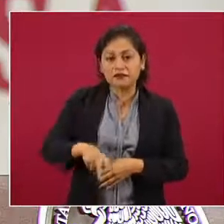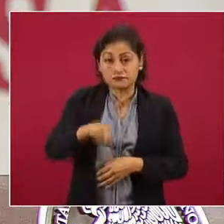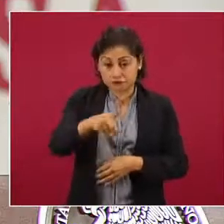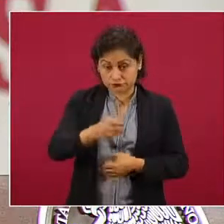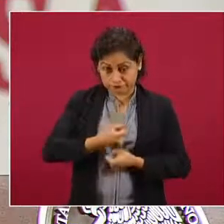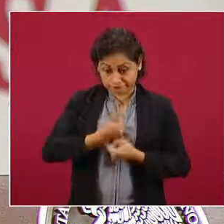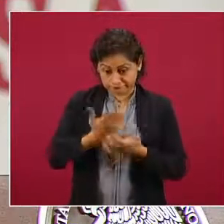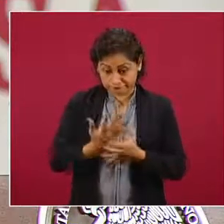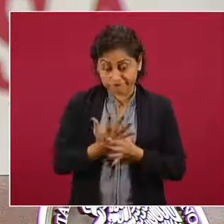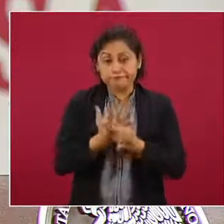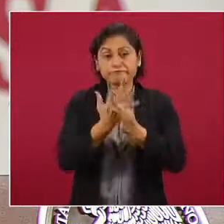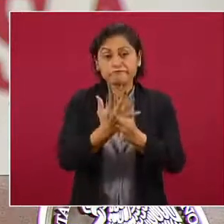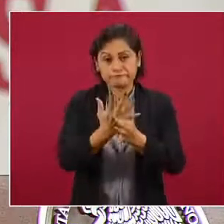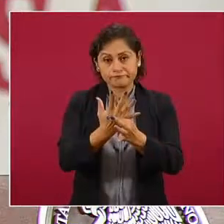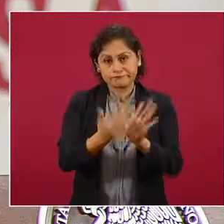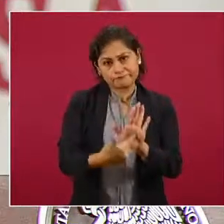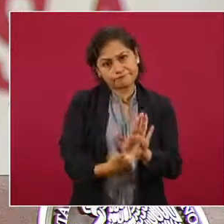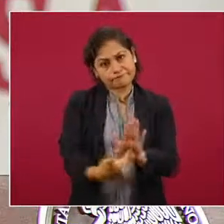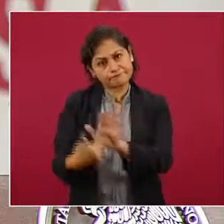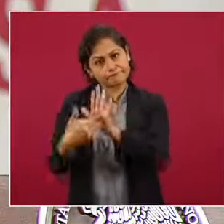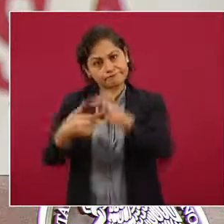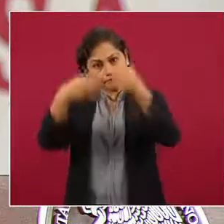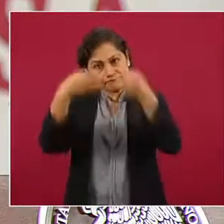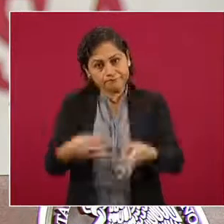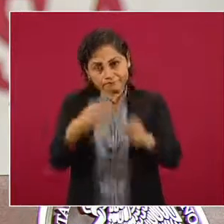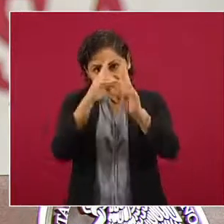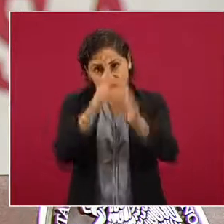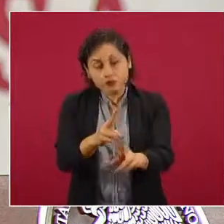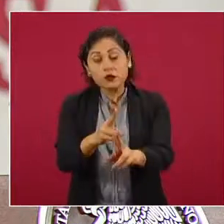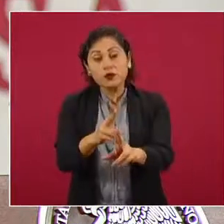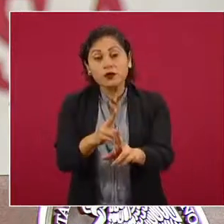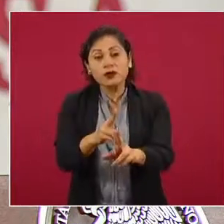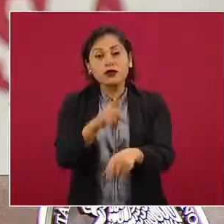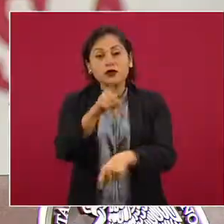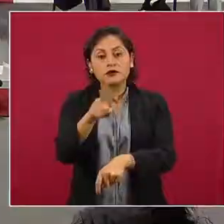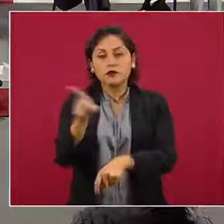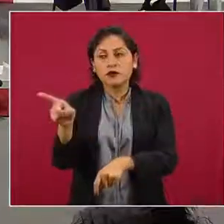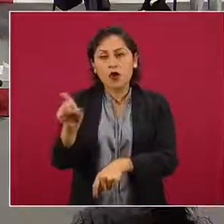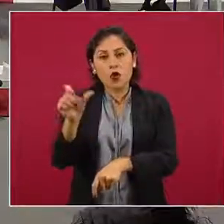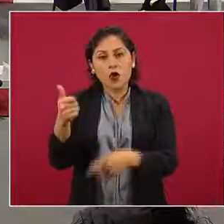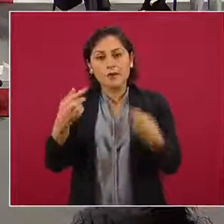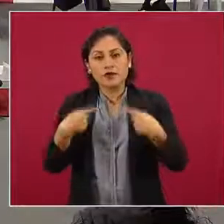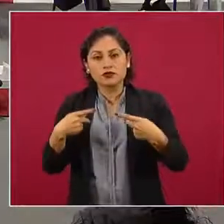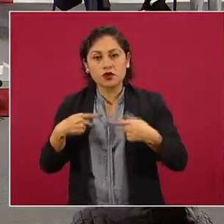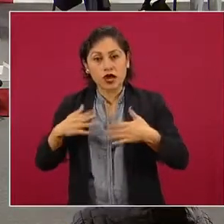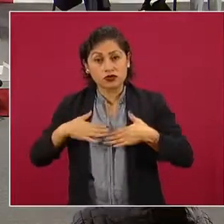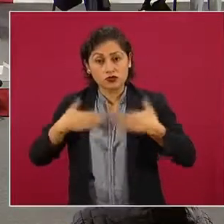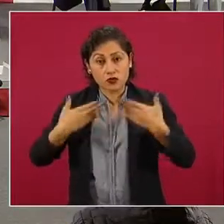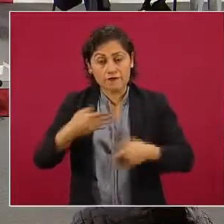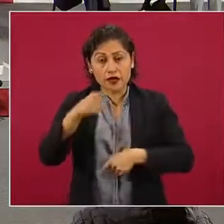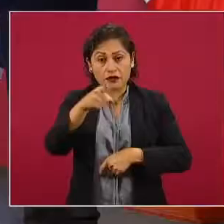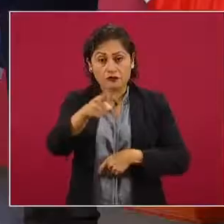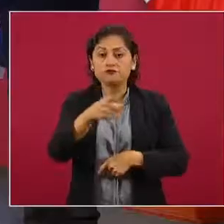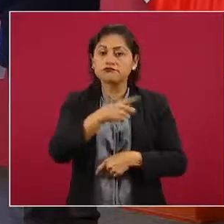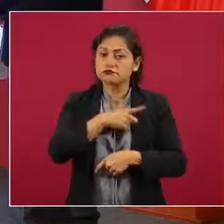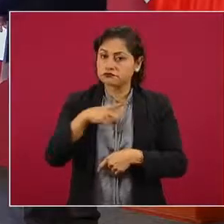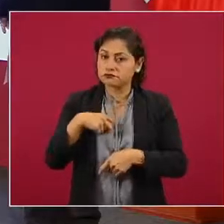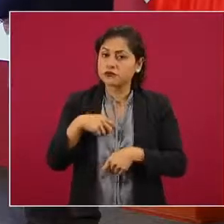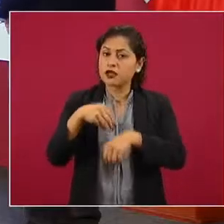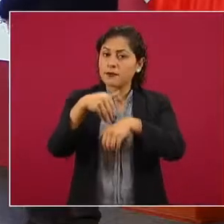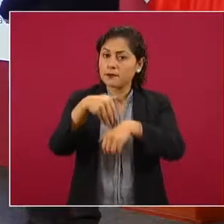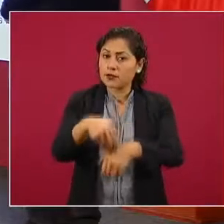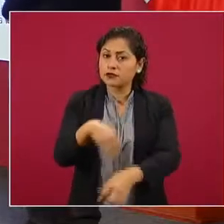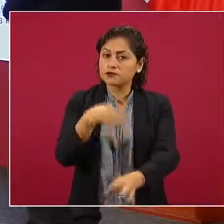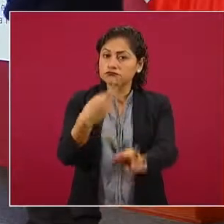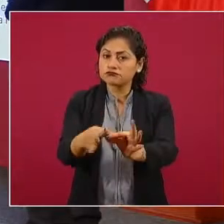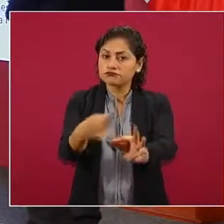no abuses de la confianza de nadie. Si te conduces con lealtad y congruencia, los demás sabrán qué